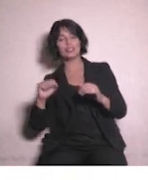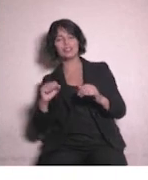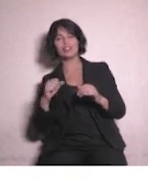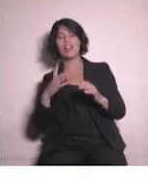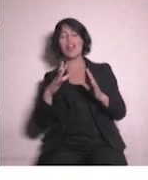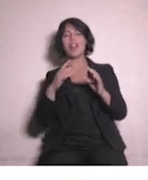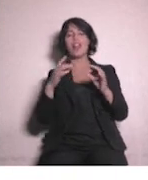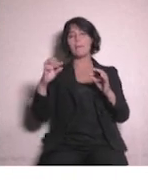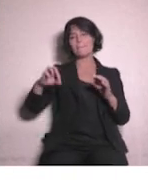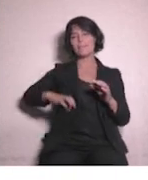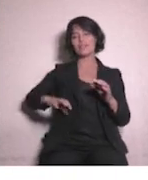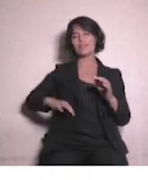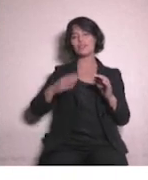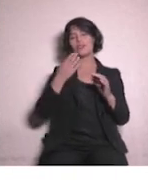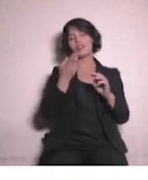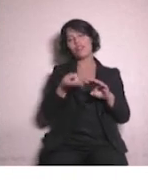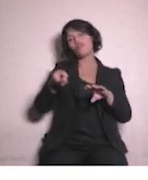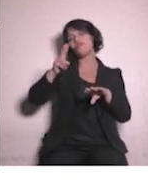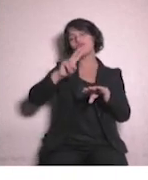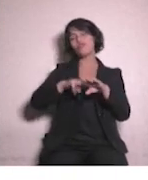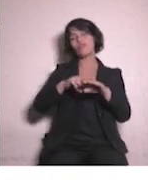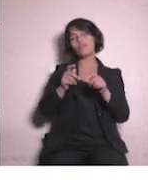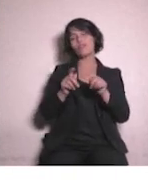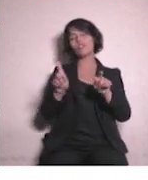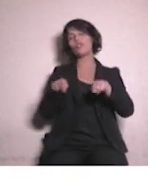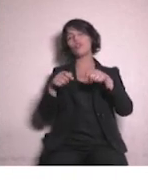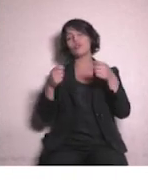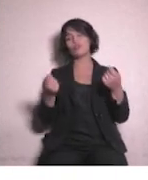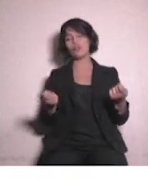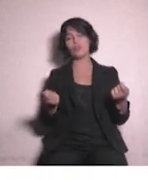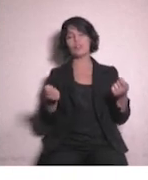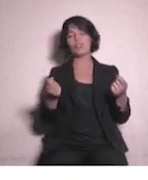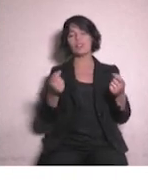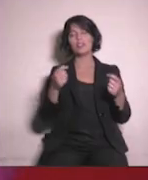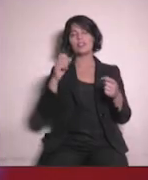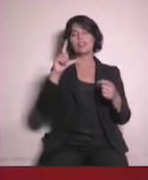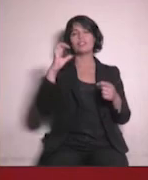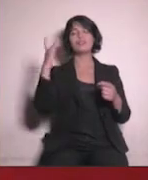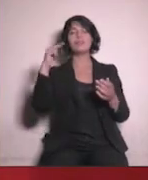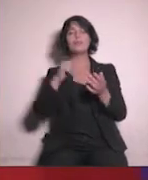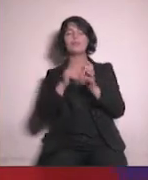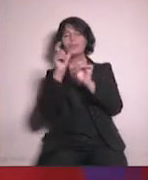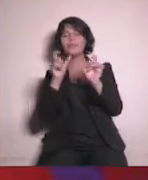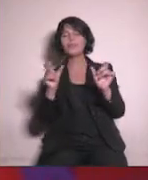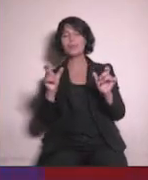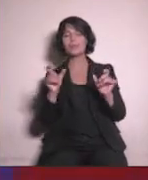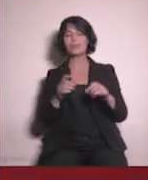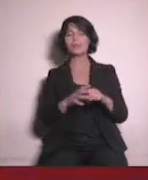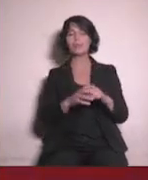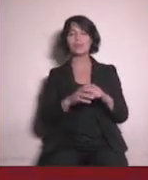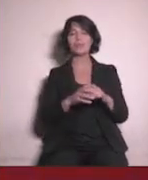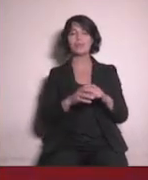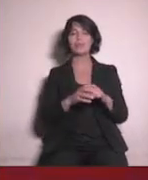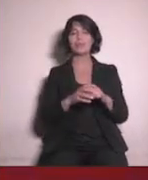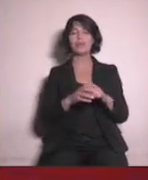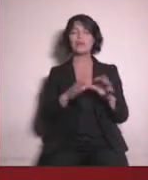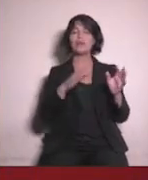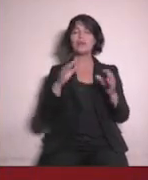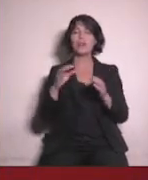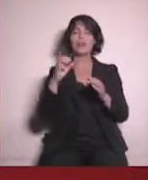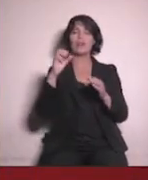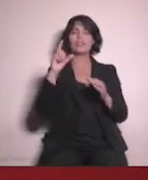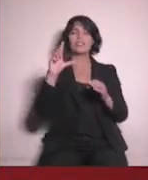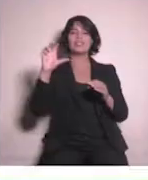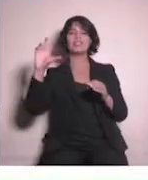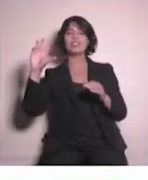ido duplicando. Si miramos, 135 mil pesos para la gente que cotiza entre 10 y 20, pasa a 279, es decir,